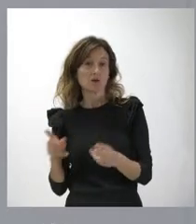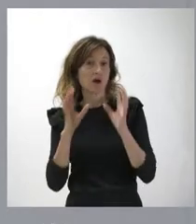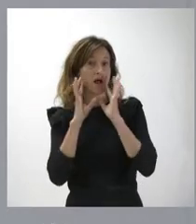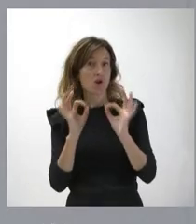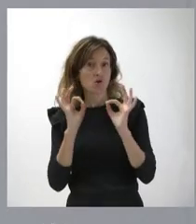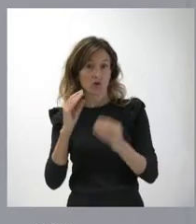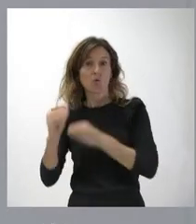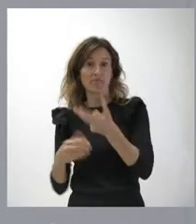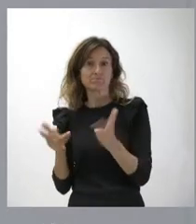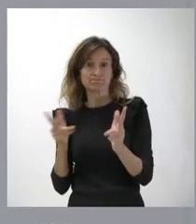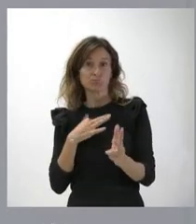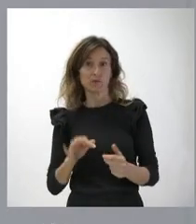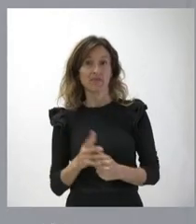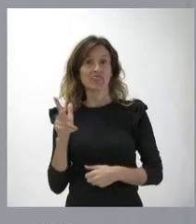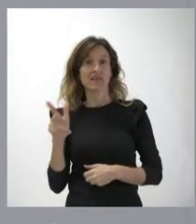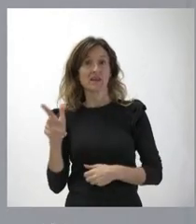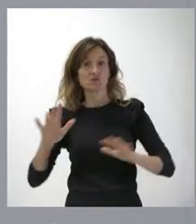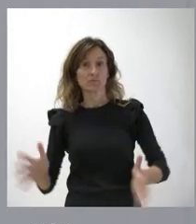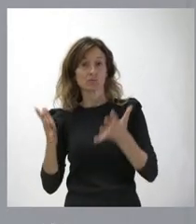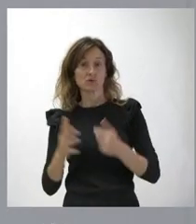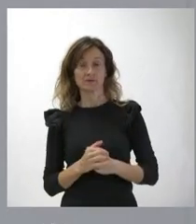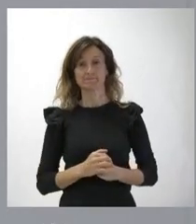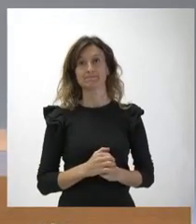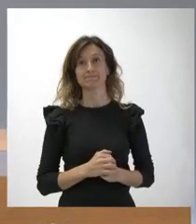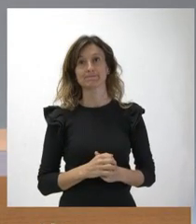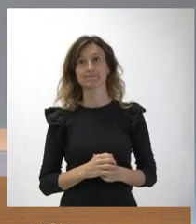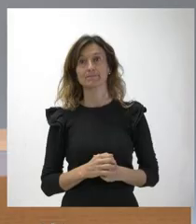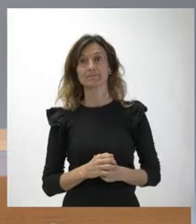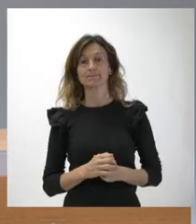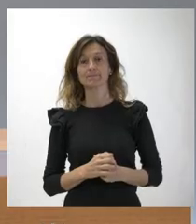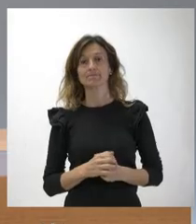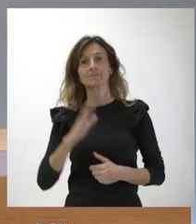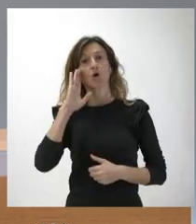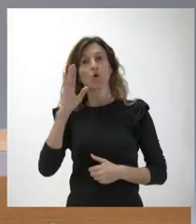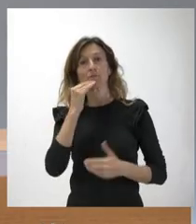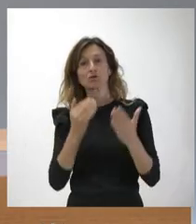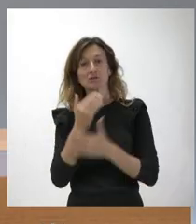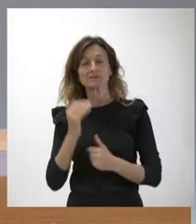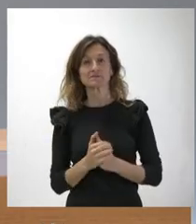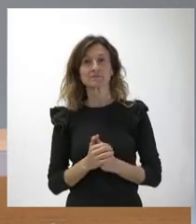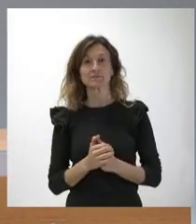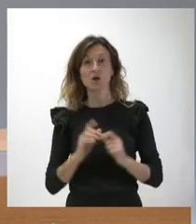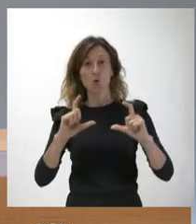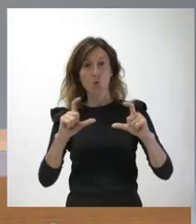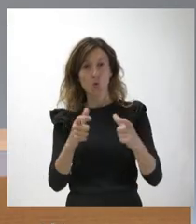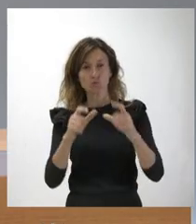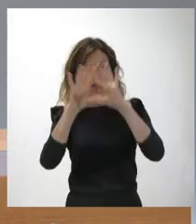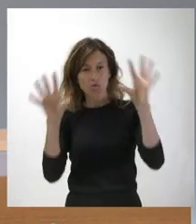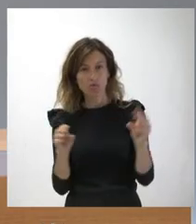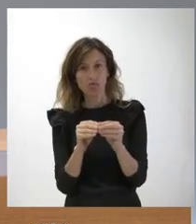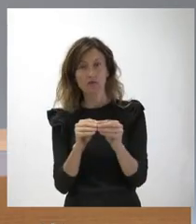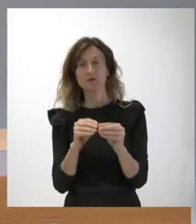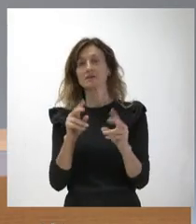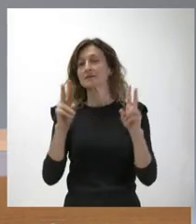podrán hacerlo y están en su derecho de impulsarlo Sí hola Buenos días y cómo valora la junta la opción de ampliar esas